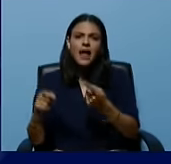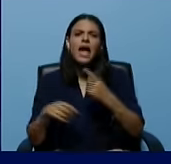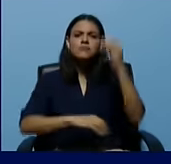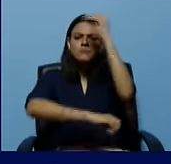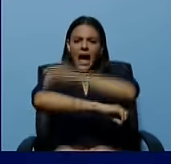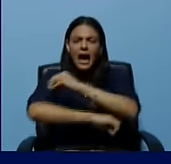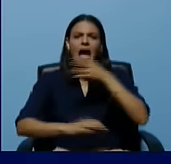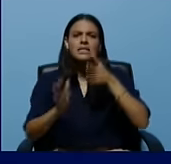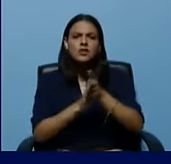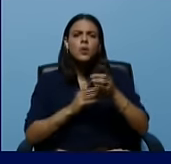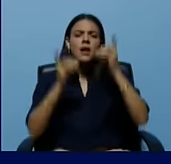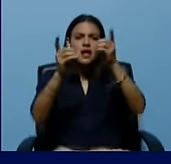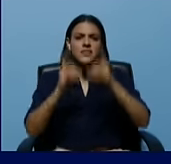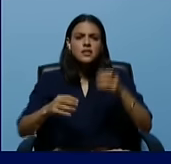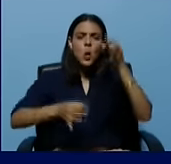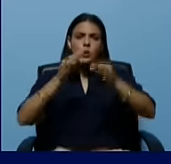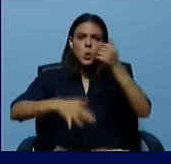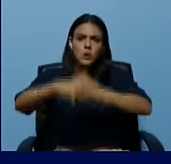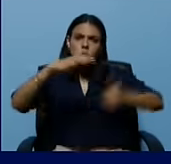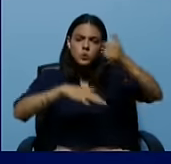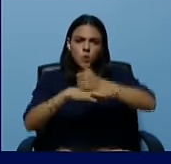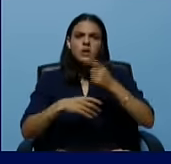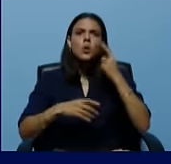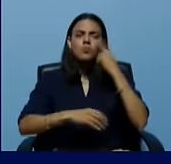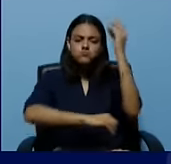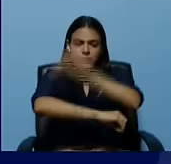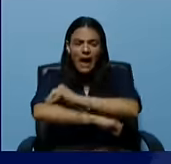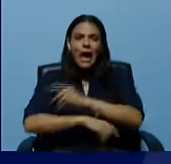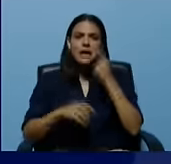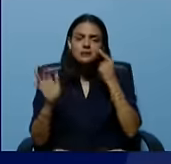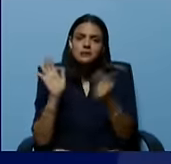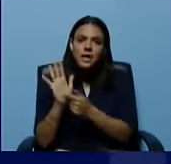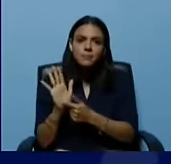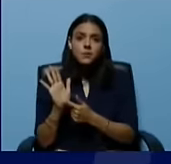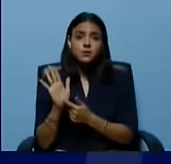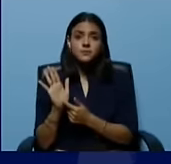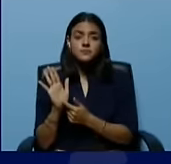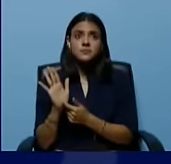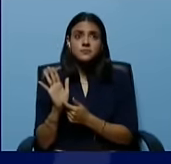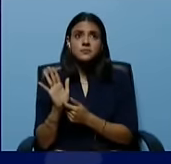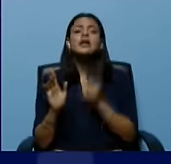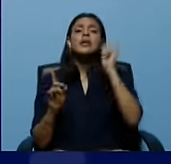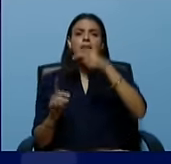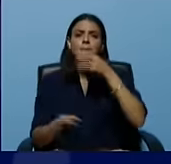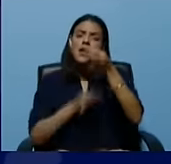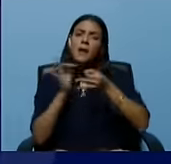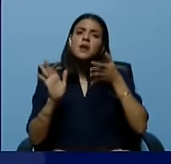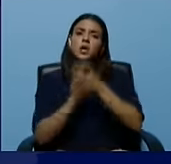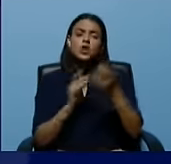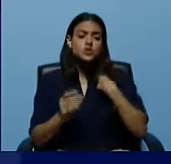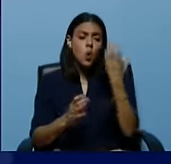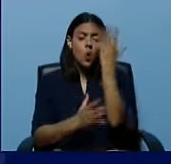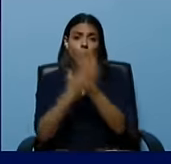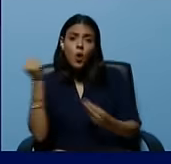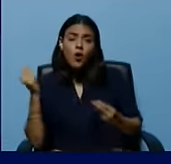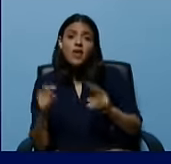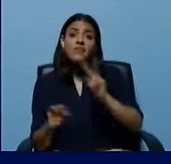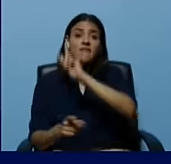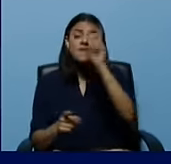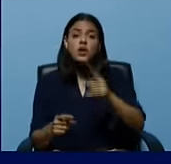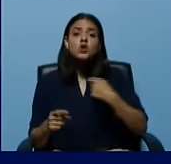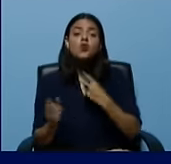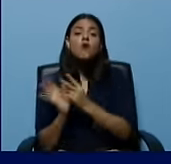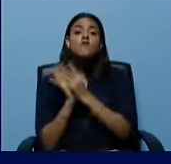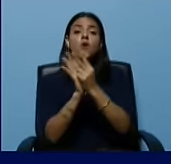la sentencia de la Sala Electoral del Tribunal Supremo de Justicia, establece que huye de Venezuela de manera